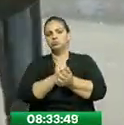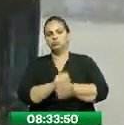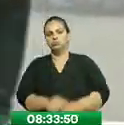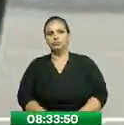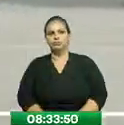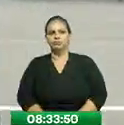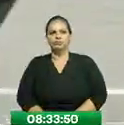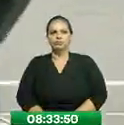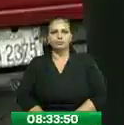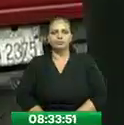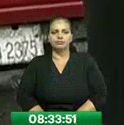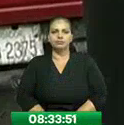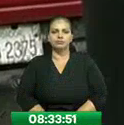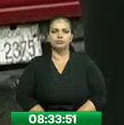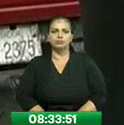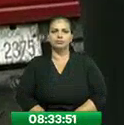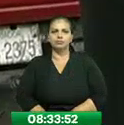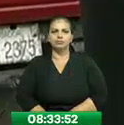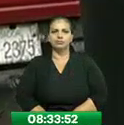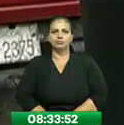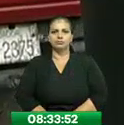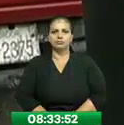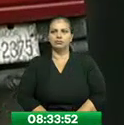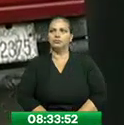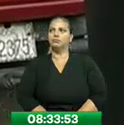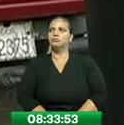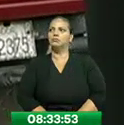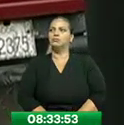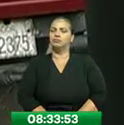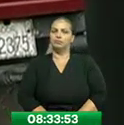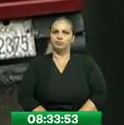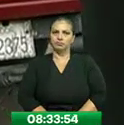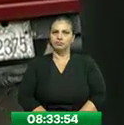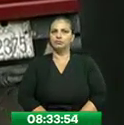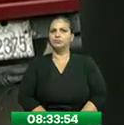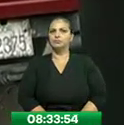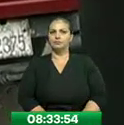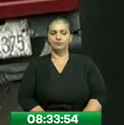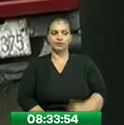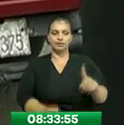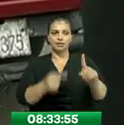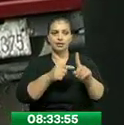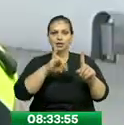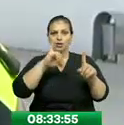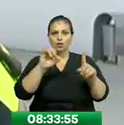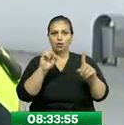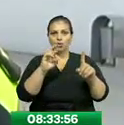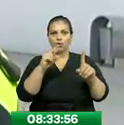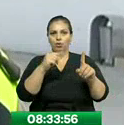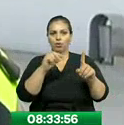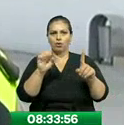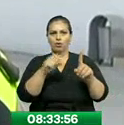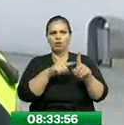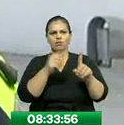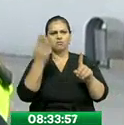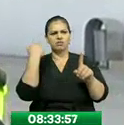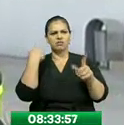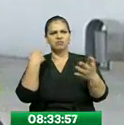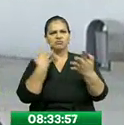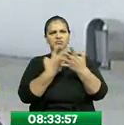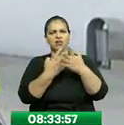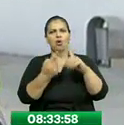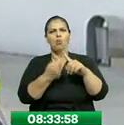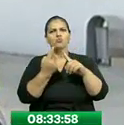conocer y que sorprendió a la propia autoridad. Uno de los detenidos, Jorge O., es el que tiene 7 detenciones